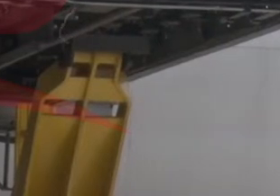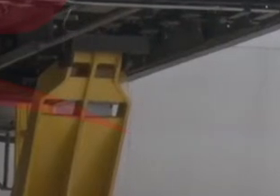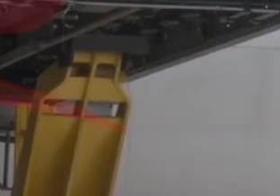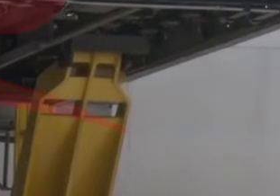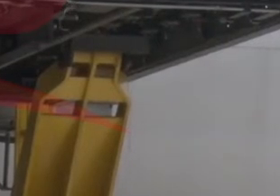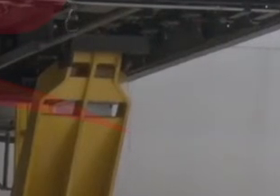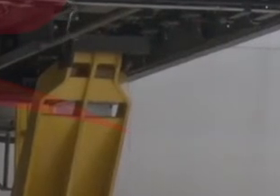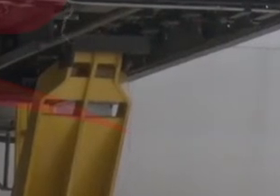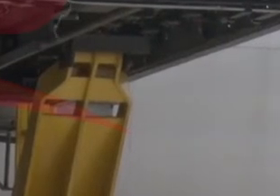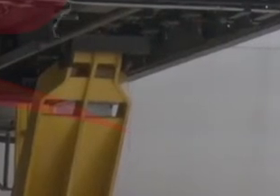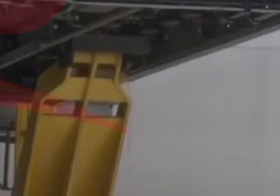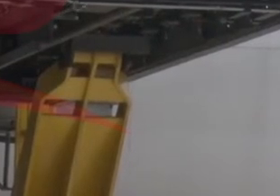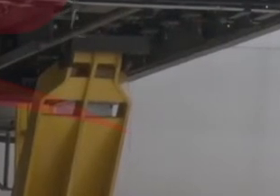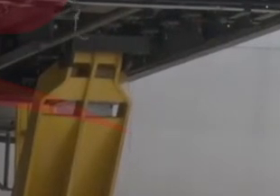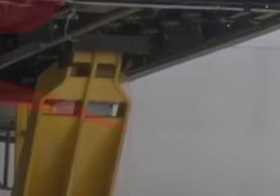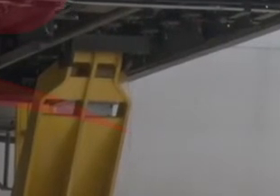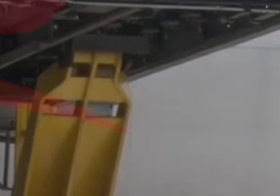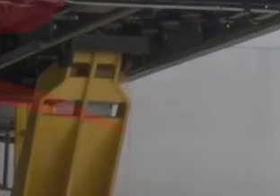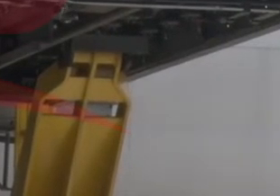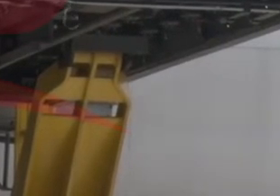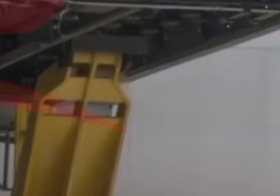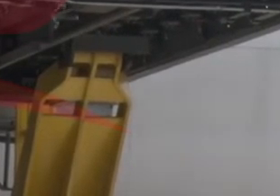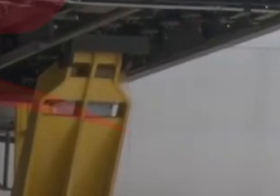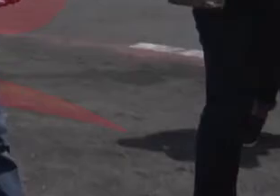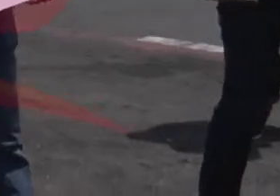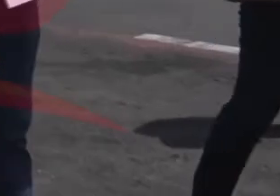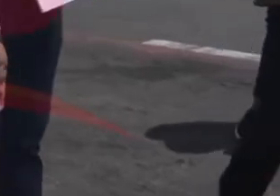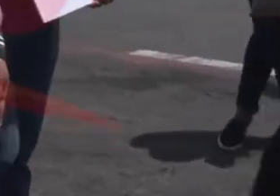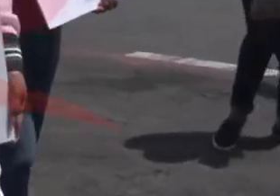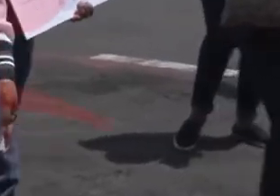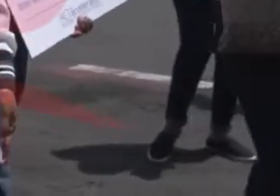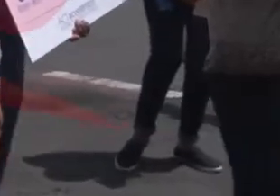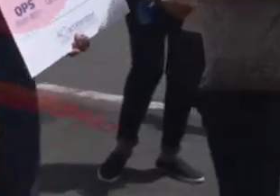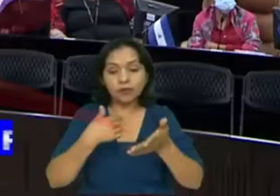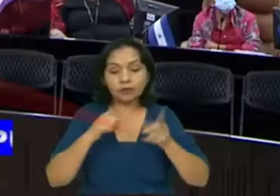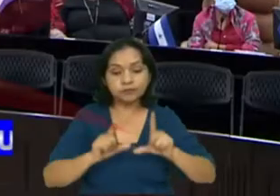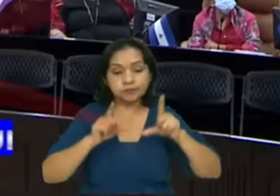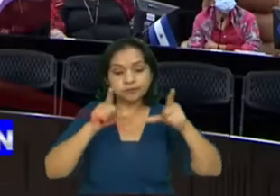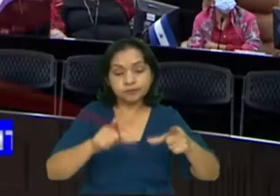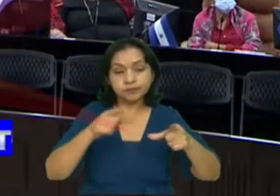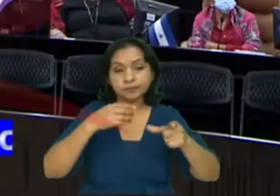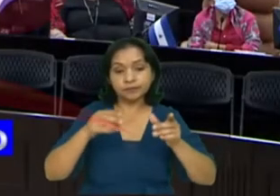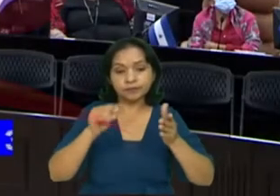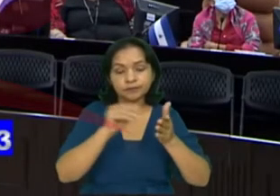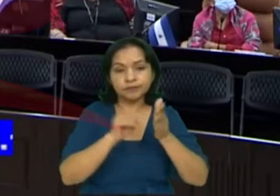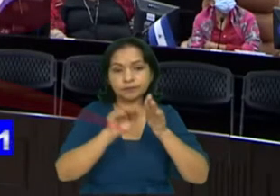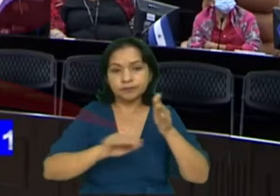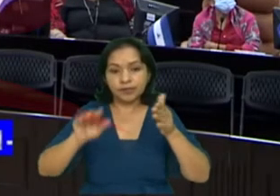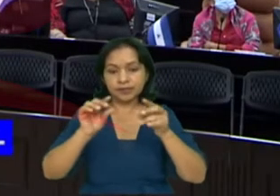para importación de medicamentos o para la inscripción o registro de